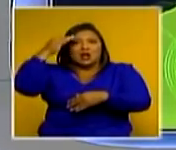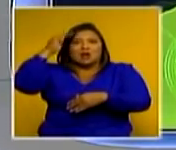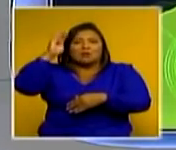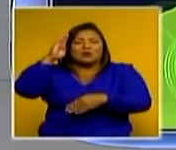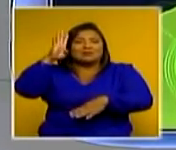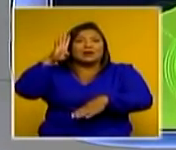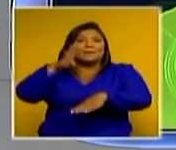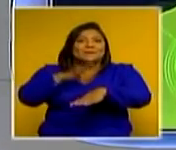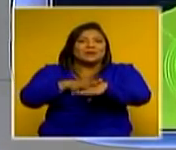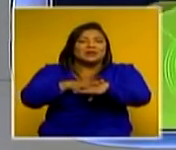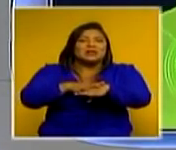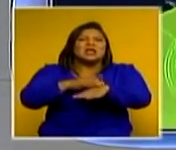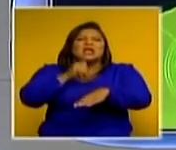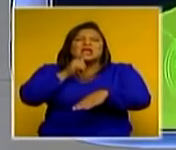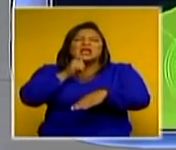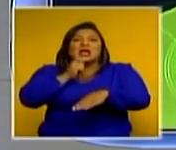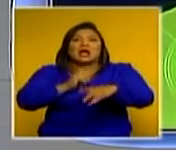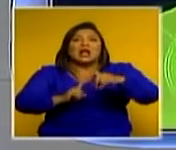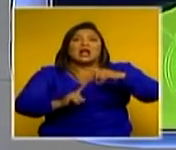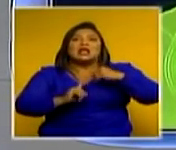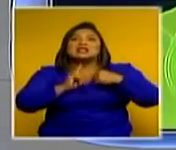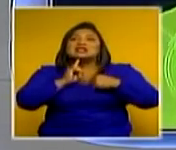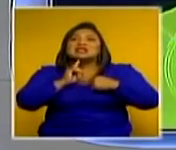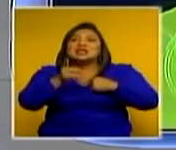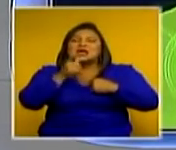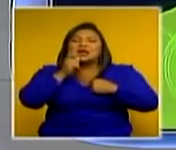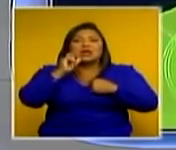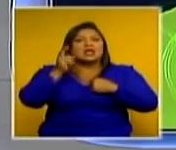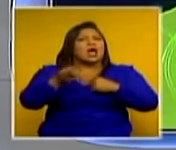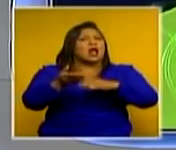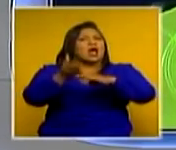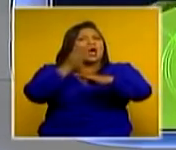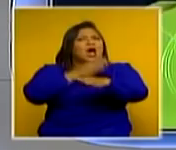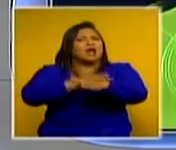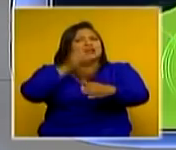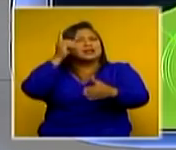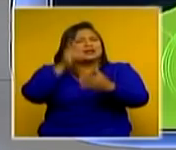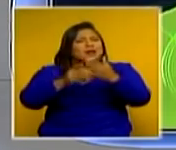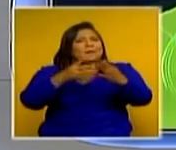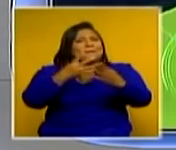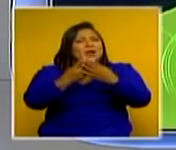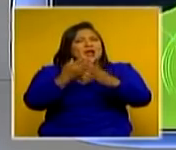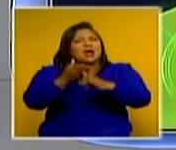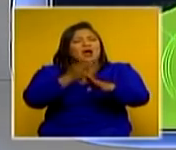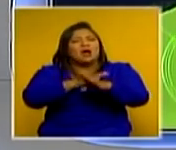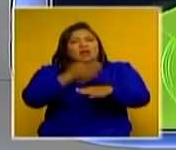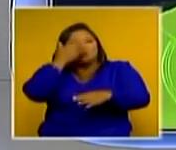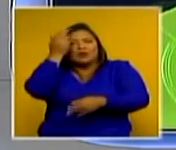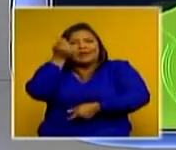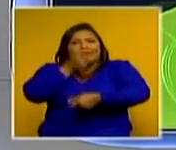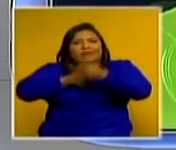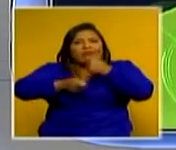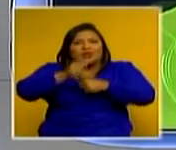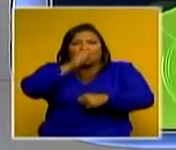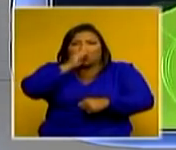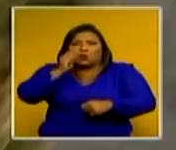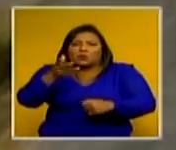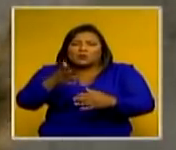aprendido a la tía de la joven quien ya registra varias detenciones por expendio de estupefacientes